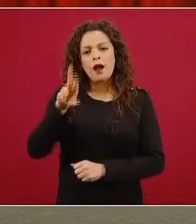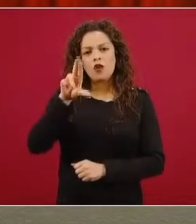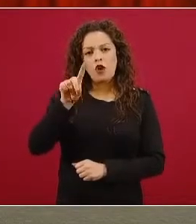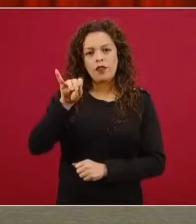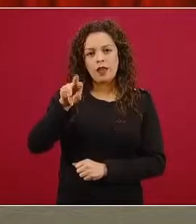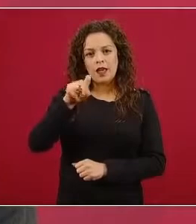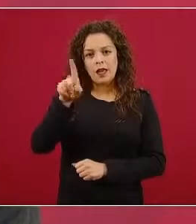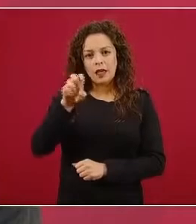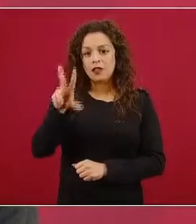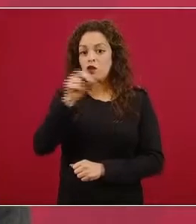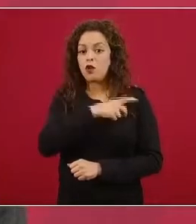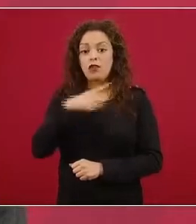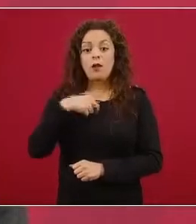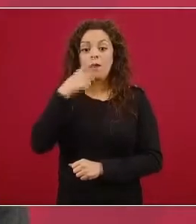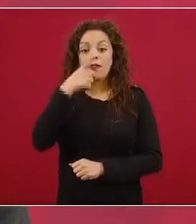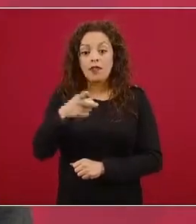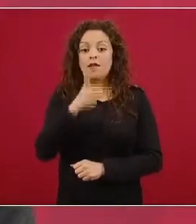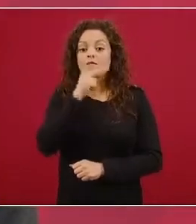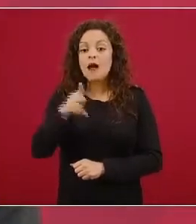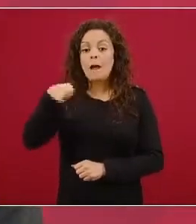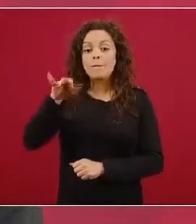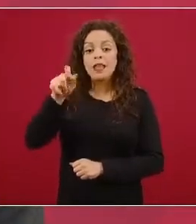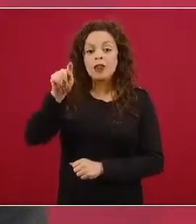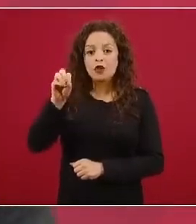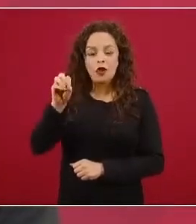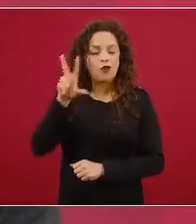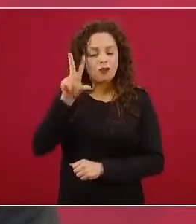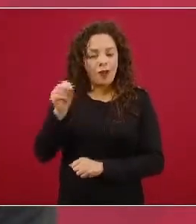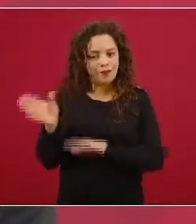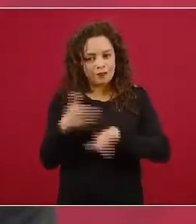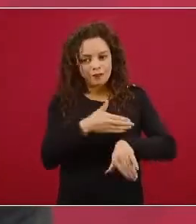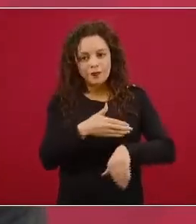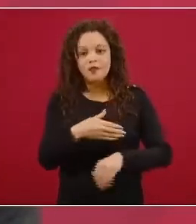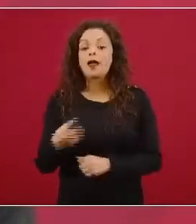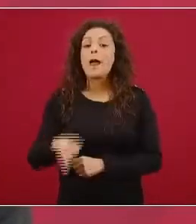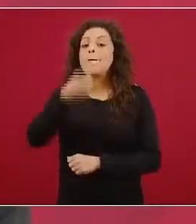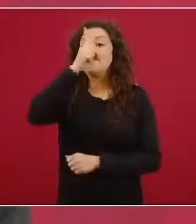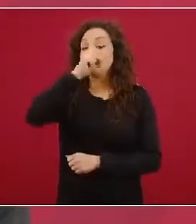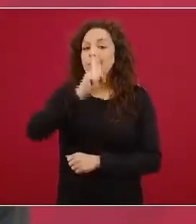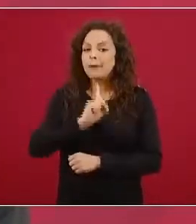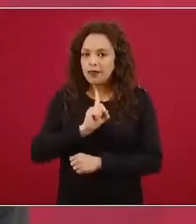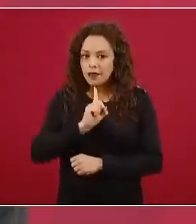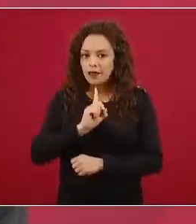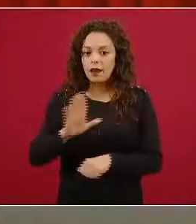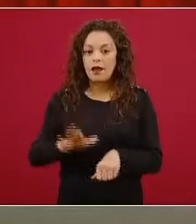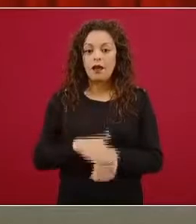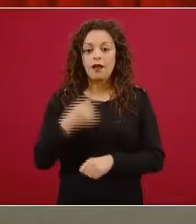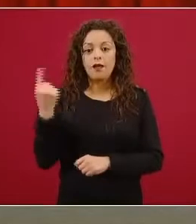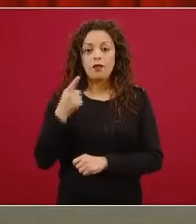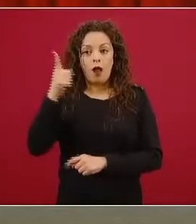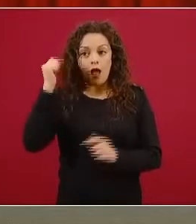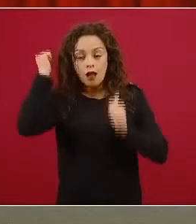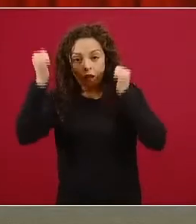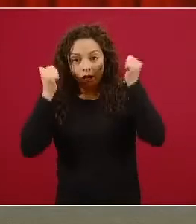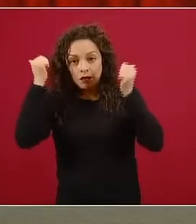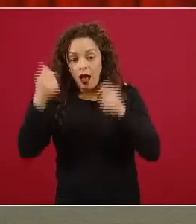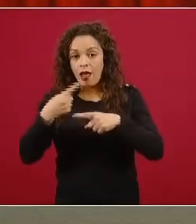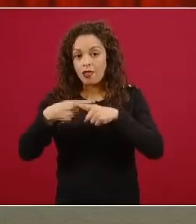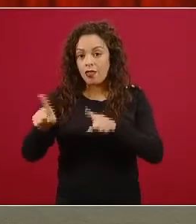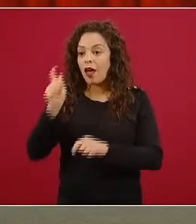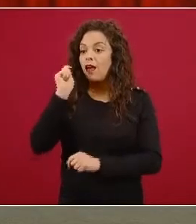que no use la palabra mito para referirme a esto. Es una mentira, porque los antropólogas y los antropólogos tienen otra perspectiva de lo que quiere decir